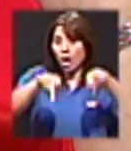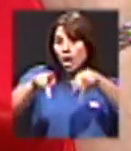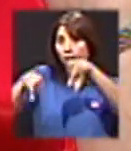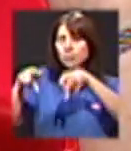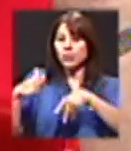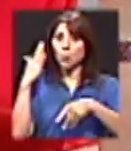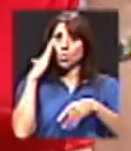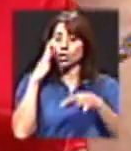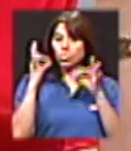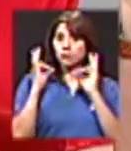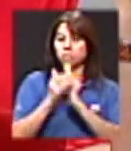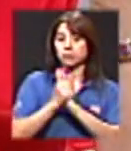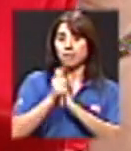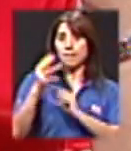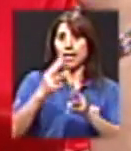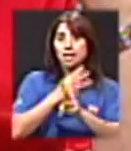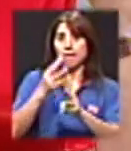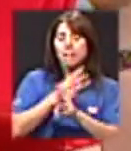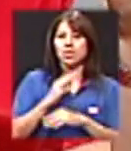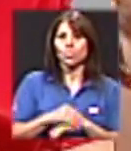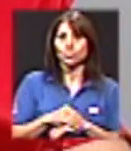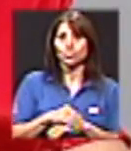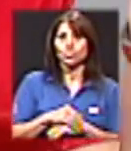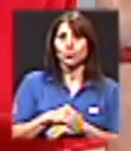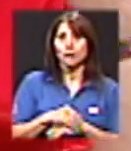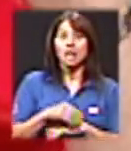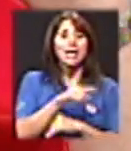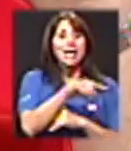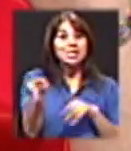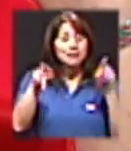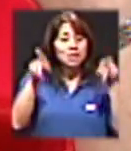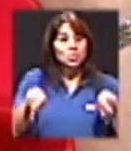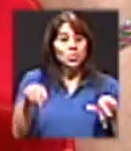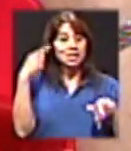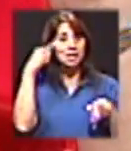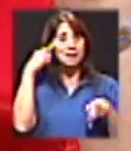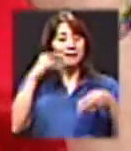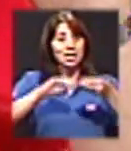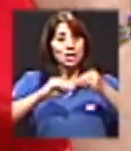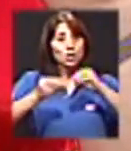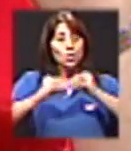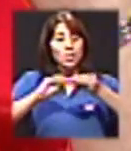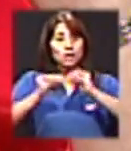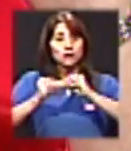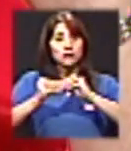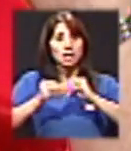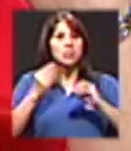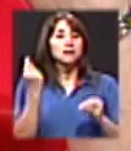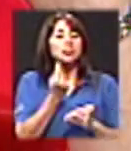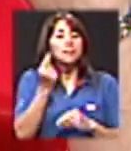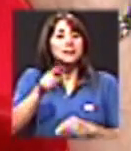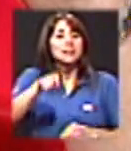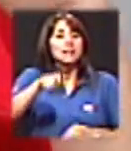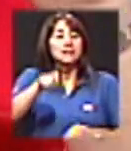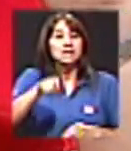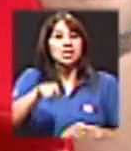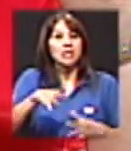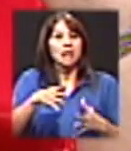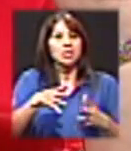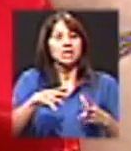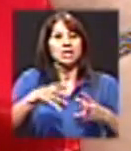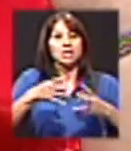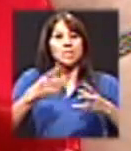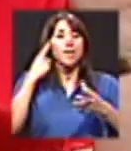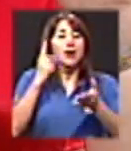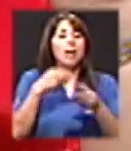digamos, se ocupan en las empresas, la gente que puede pensar en números. Y aquí le tenemos horror al tema de las matemáticas y es el